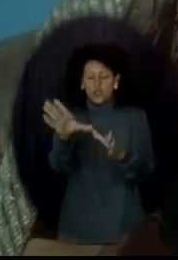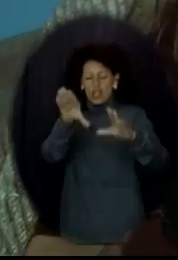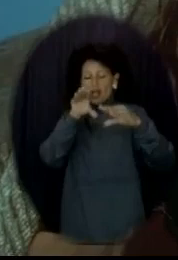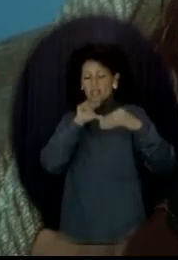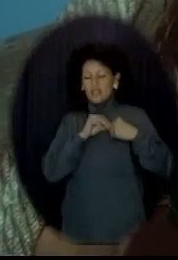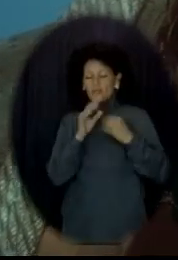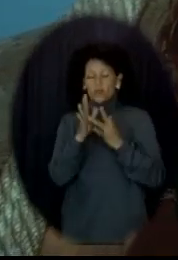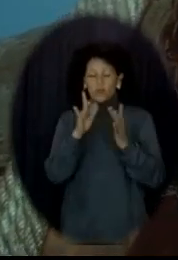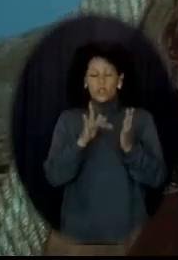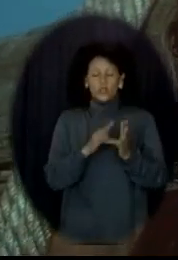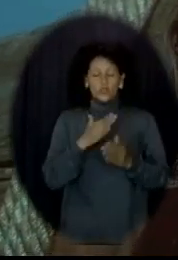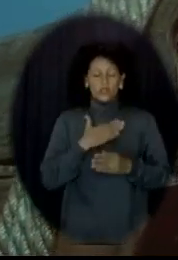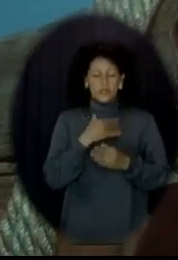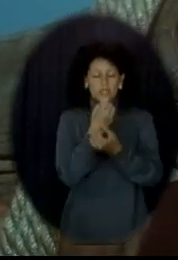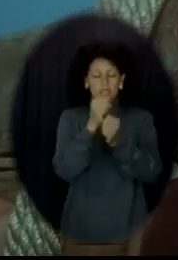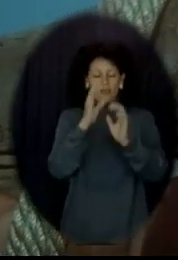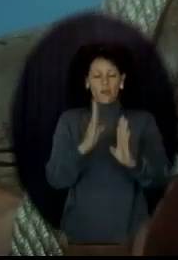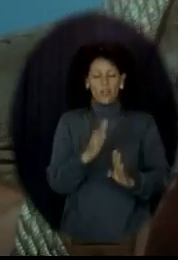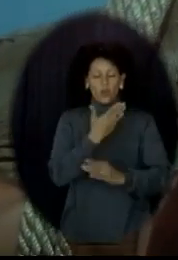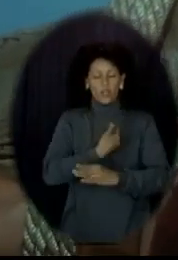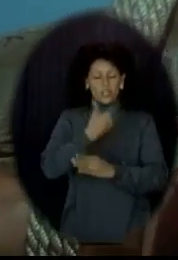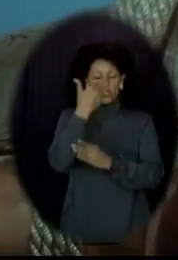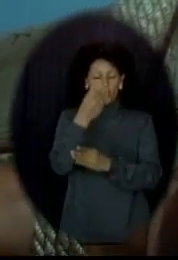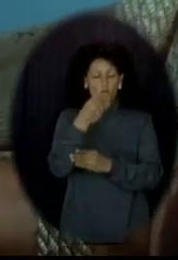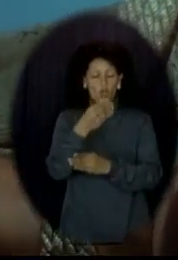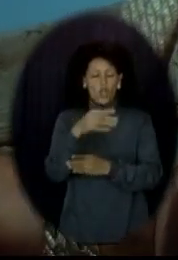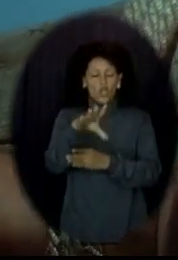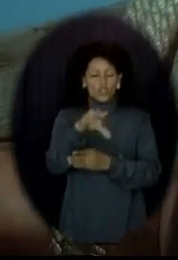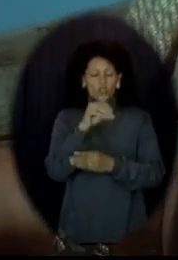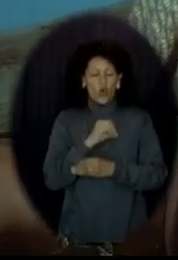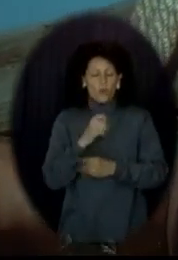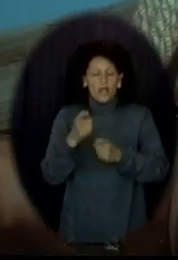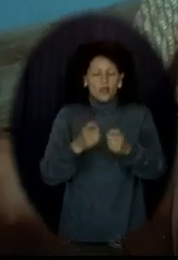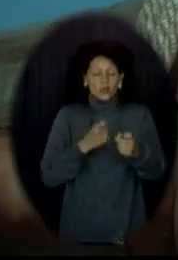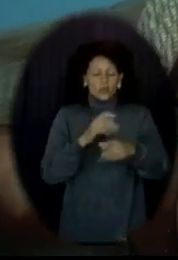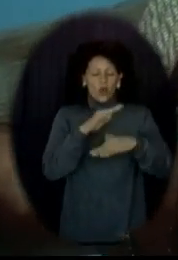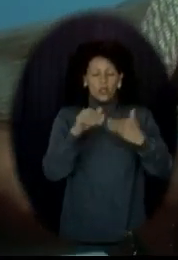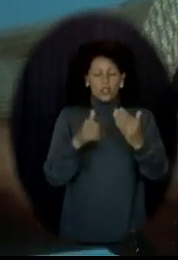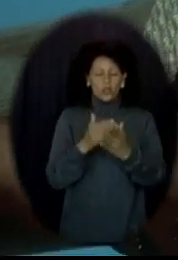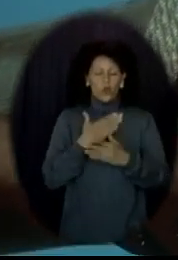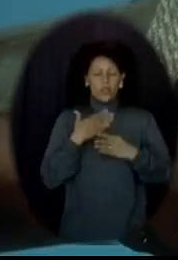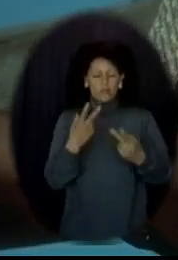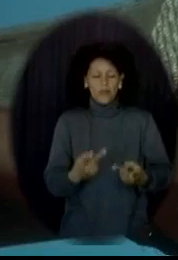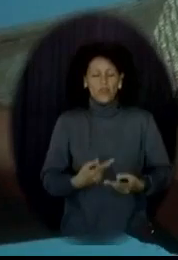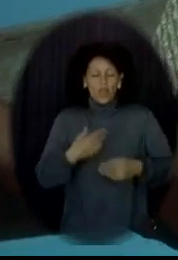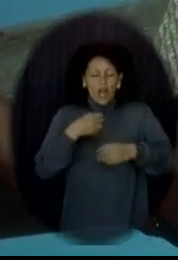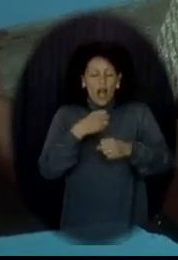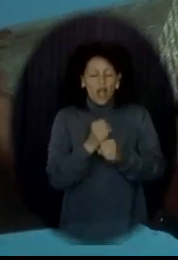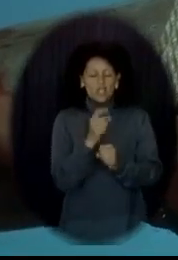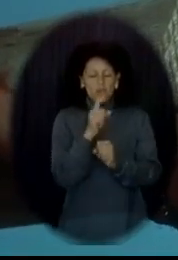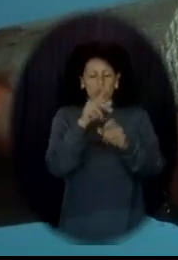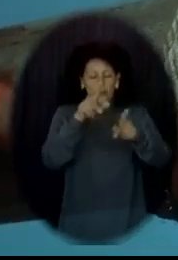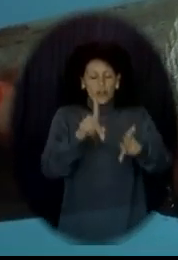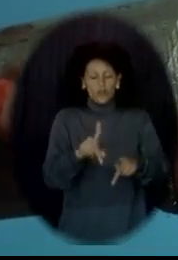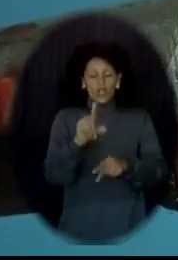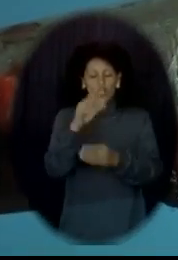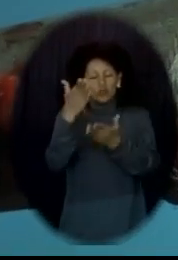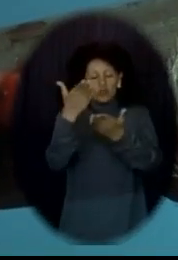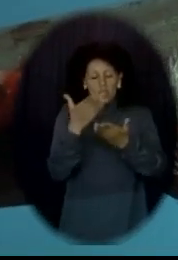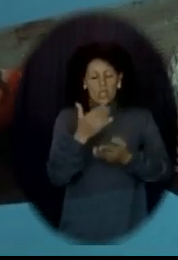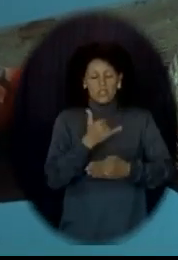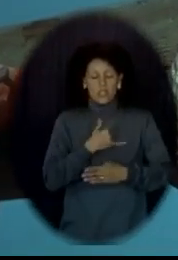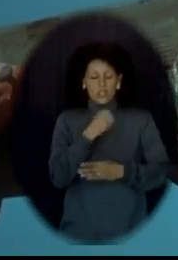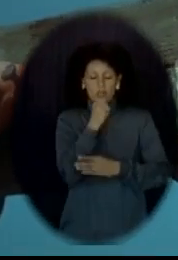como mi Salvador y mi Señor. Toma el control de mi vida. Hazme la persona que quieres que